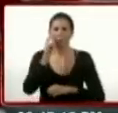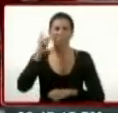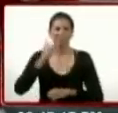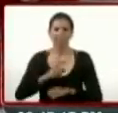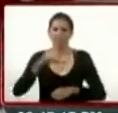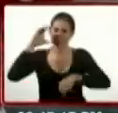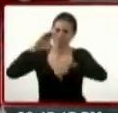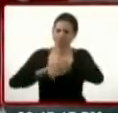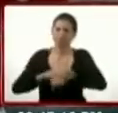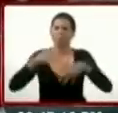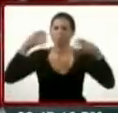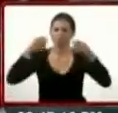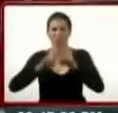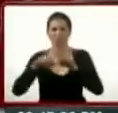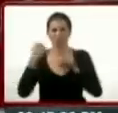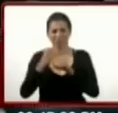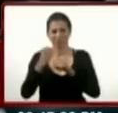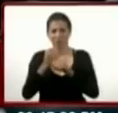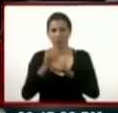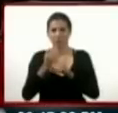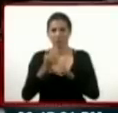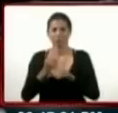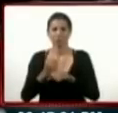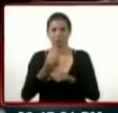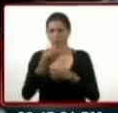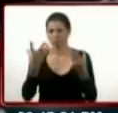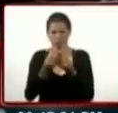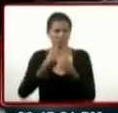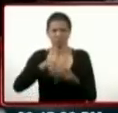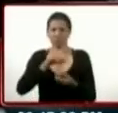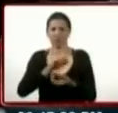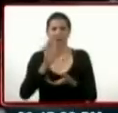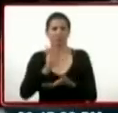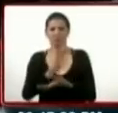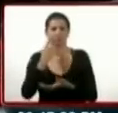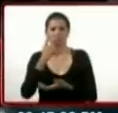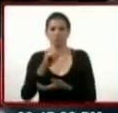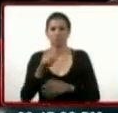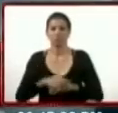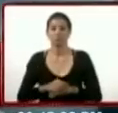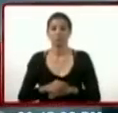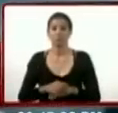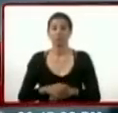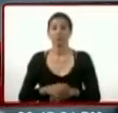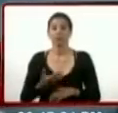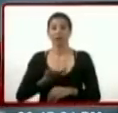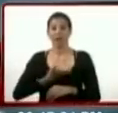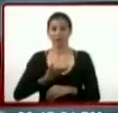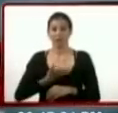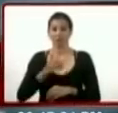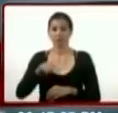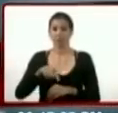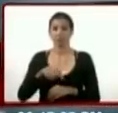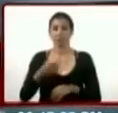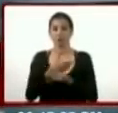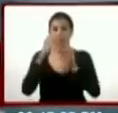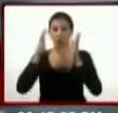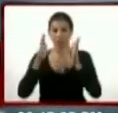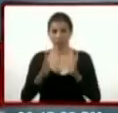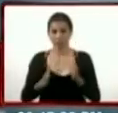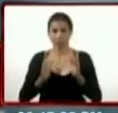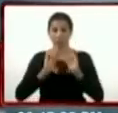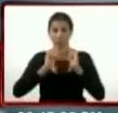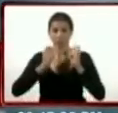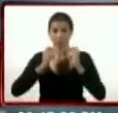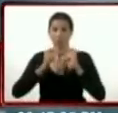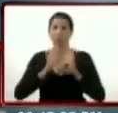en la cárcel, no así otro. El gobernador del estado Anzoátegui, Aristóbulos Turis, hizo un llamado a toda la militancia del PSUV